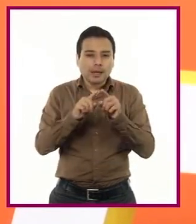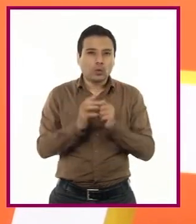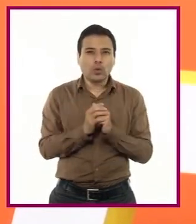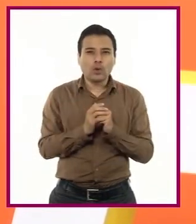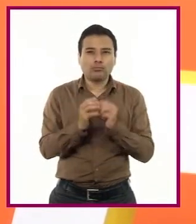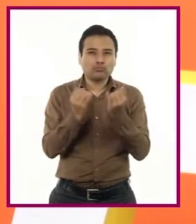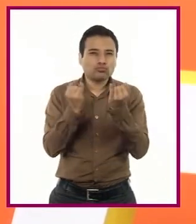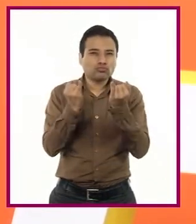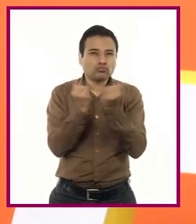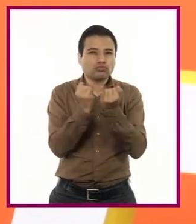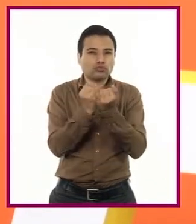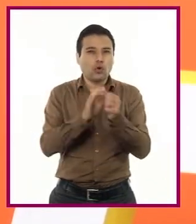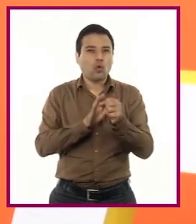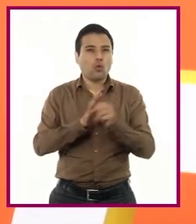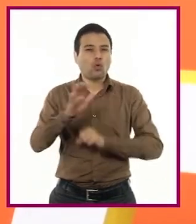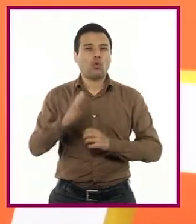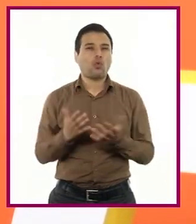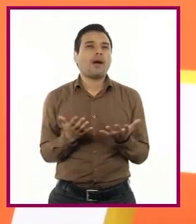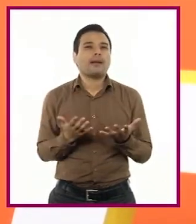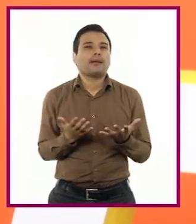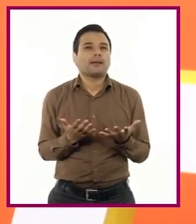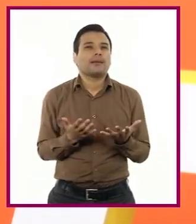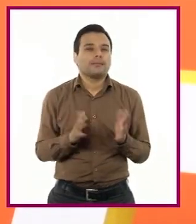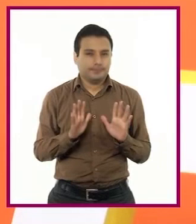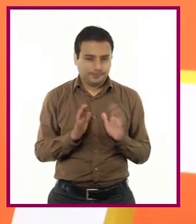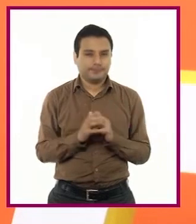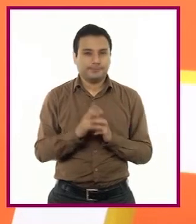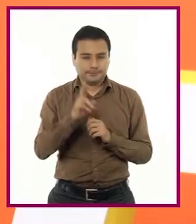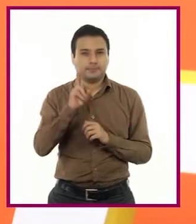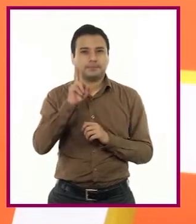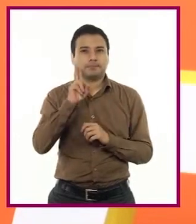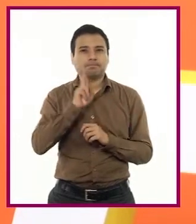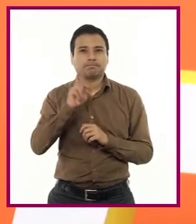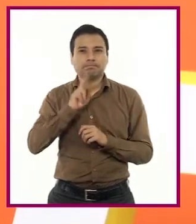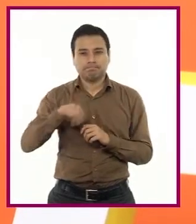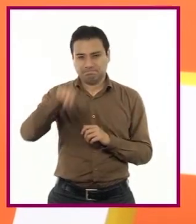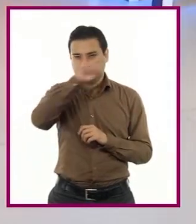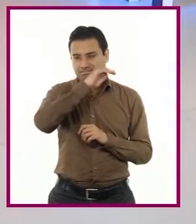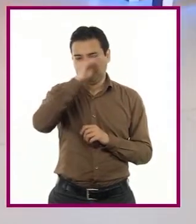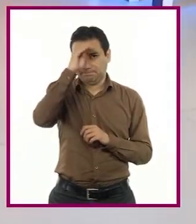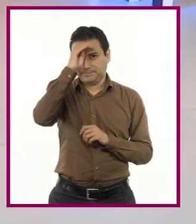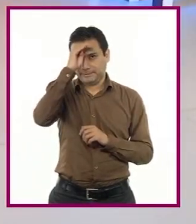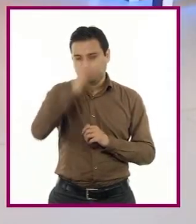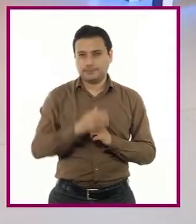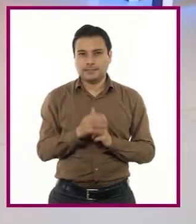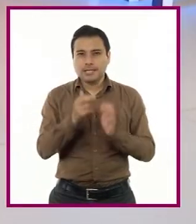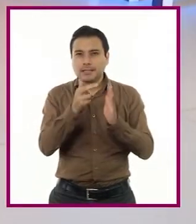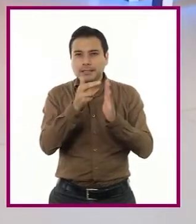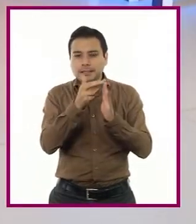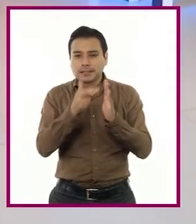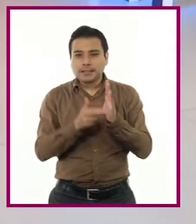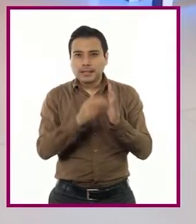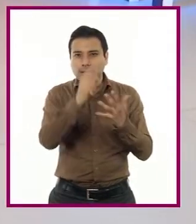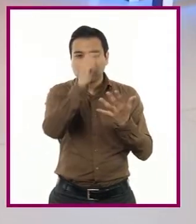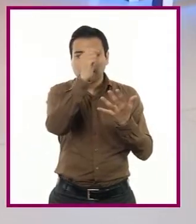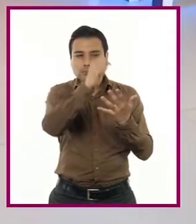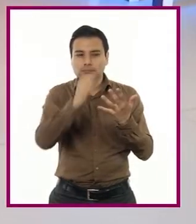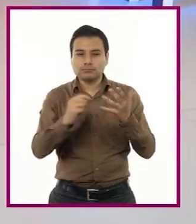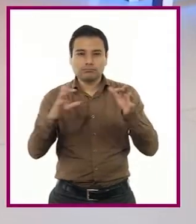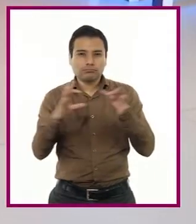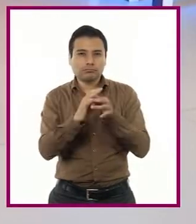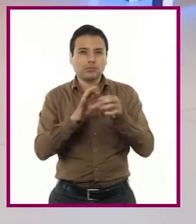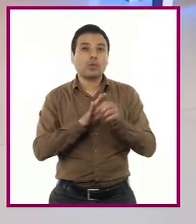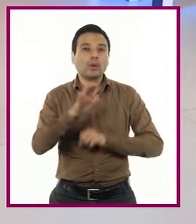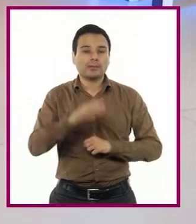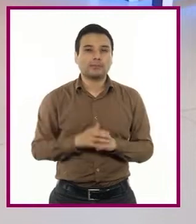congruencia y cuál sería el criterio que se puede aplicar a esta pareja de triángulos. Les daremos un momento para